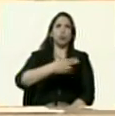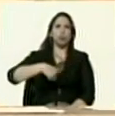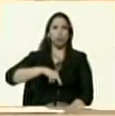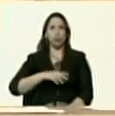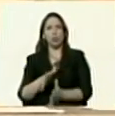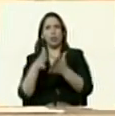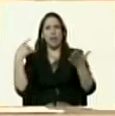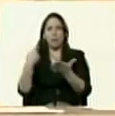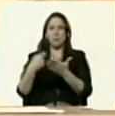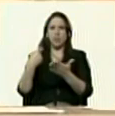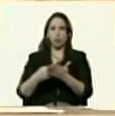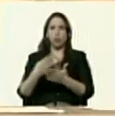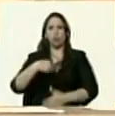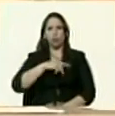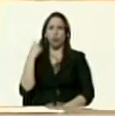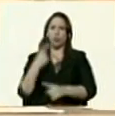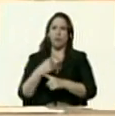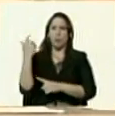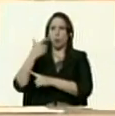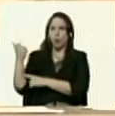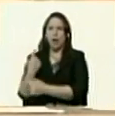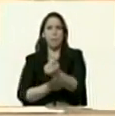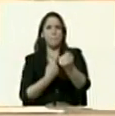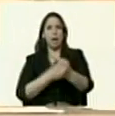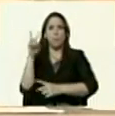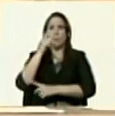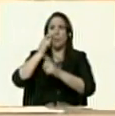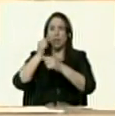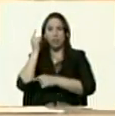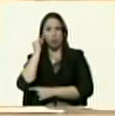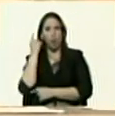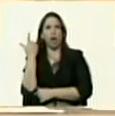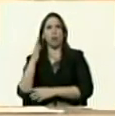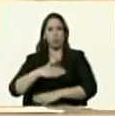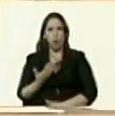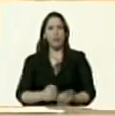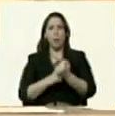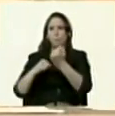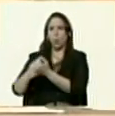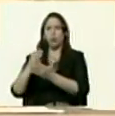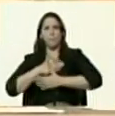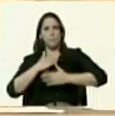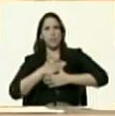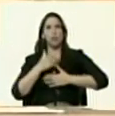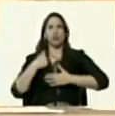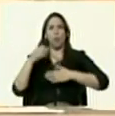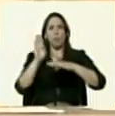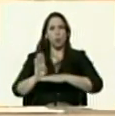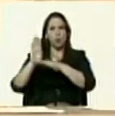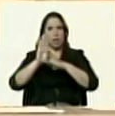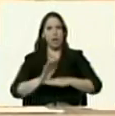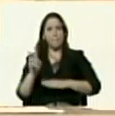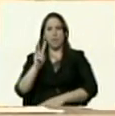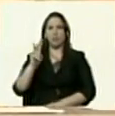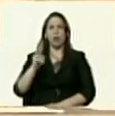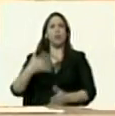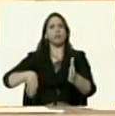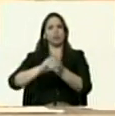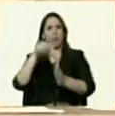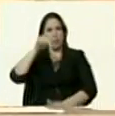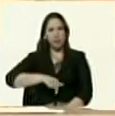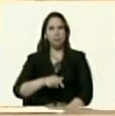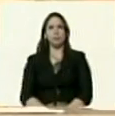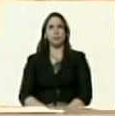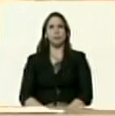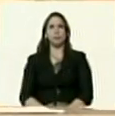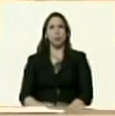inversión, ¿vale? Nuestros hermanos venezolanos y venezolanas pueden contar conmigo. Yo los voy a proteger y me los voy a traer para acá. Y